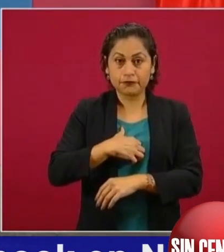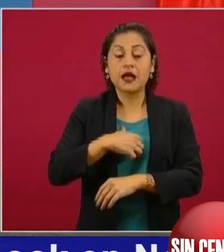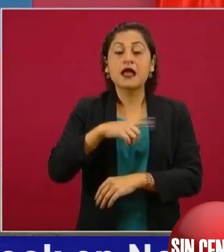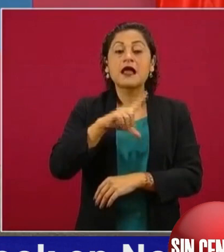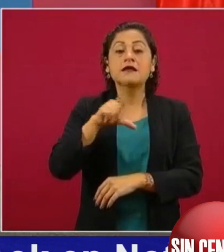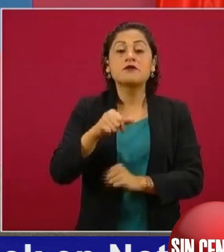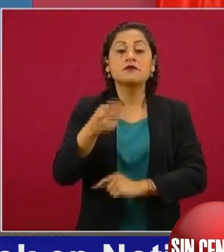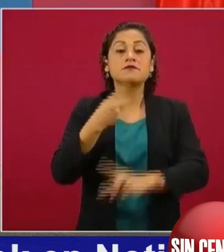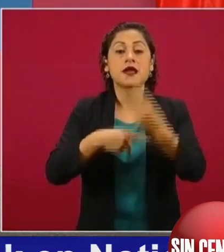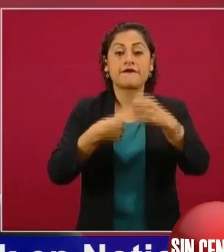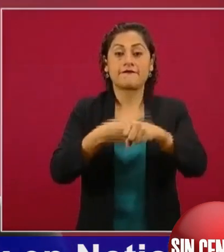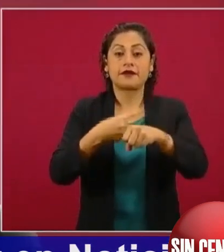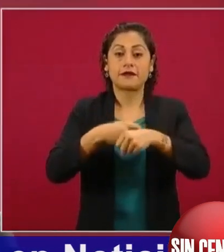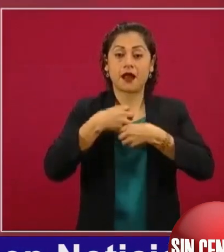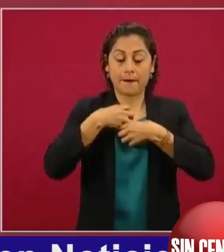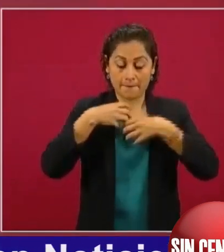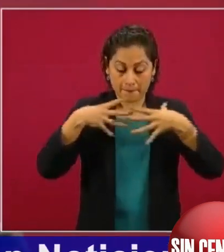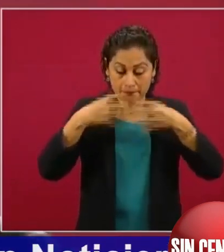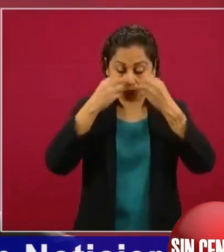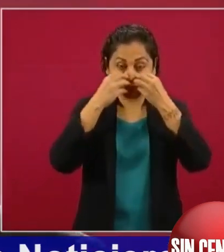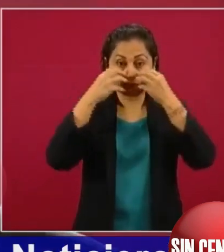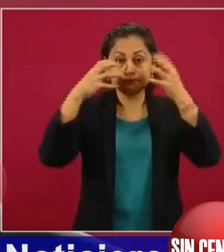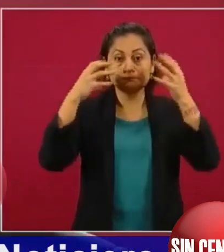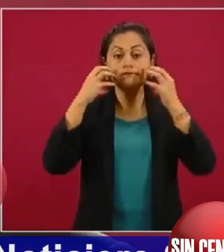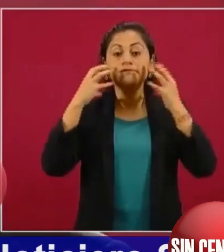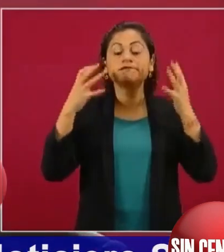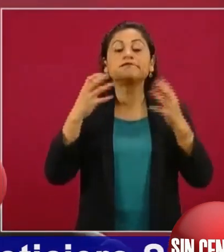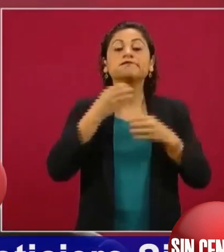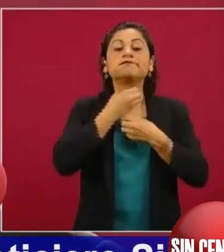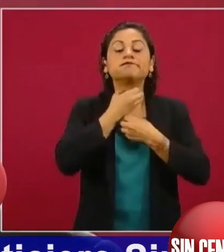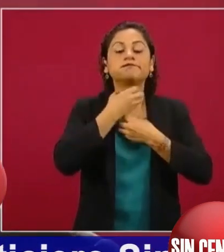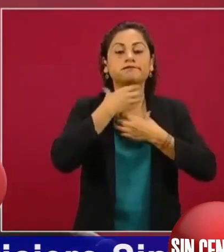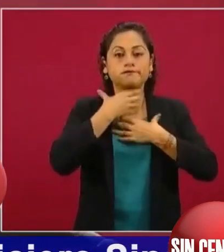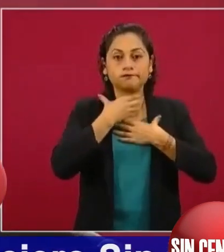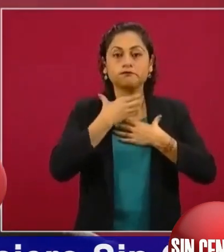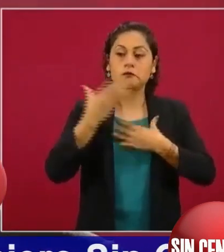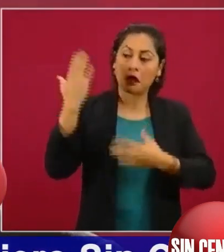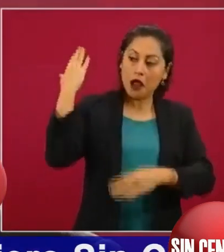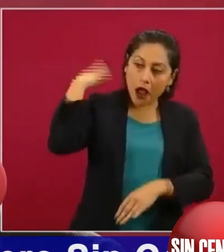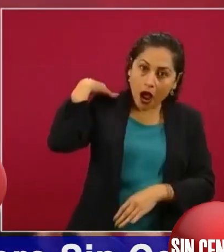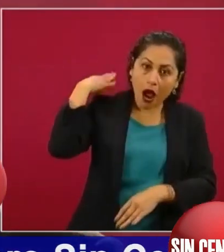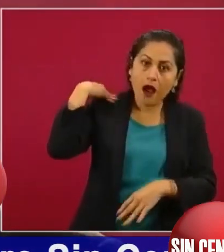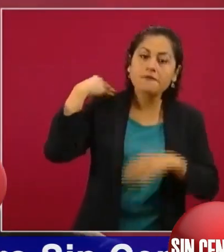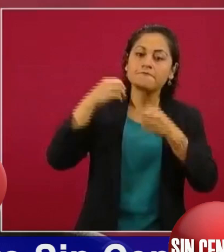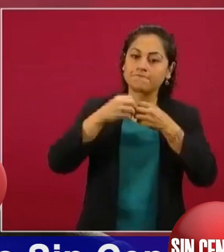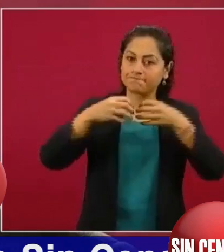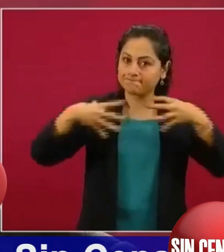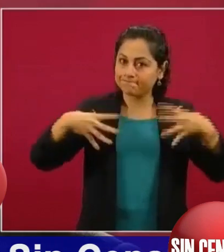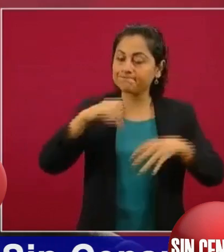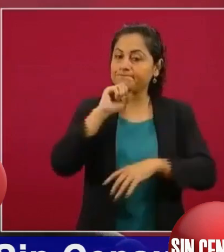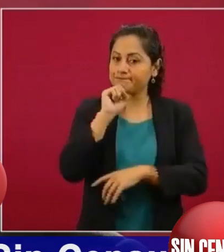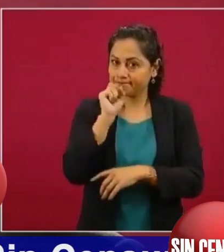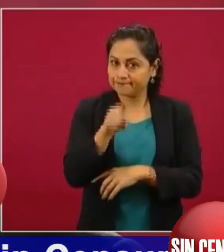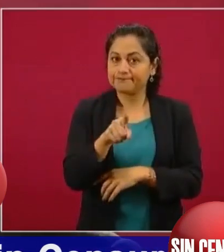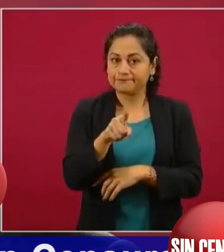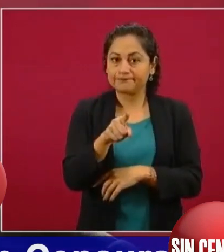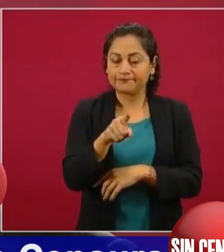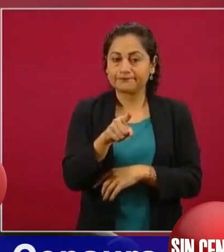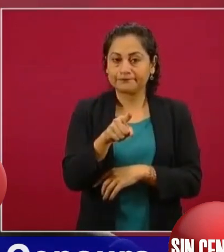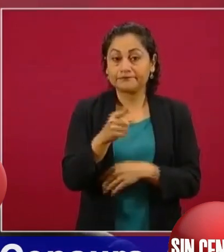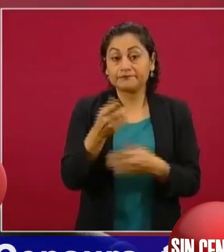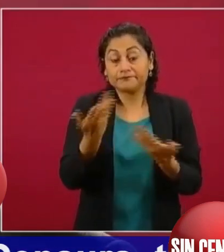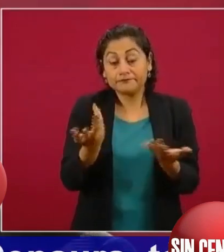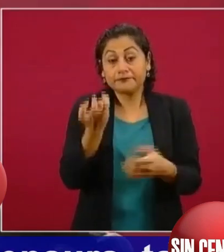aparato respiratorio, nariz, garganta, tráquea o los propios pulmones, aumentan su